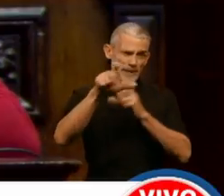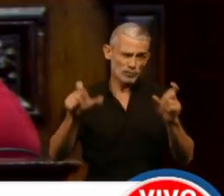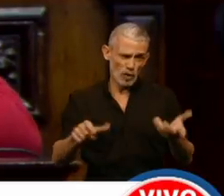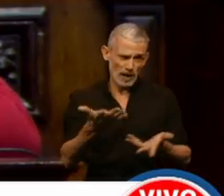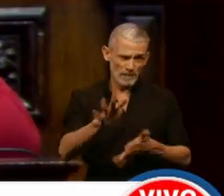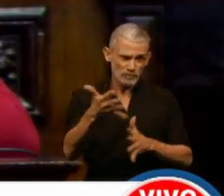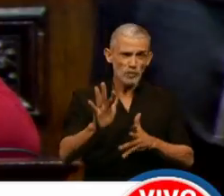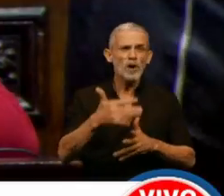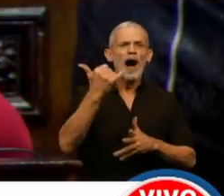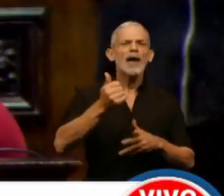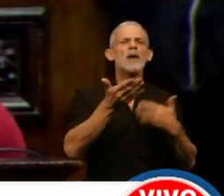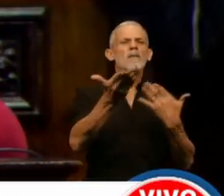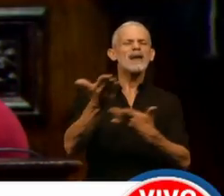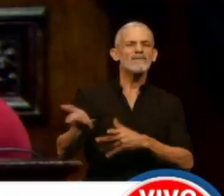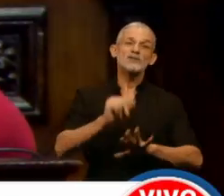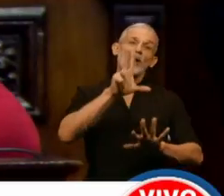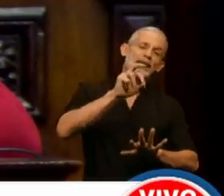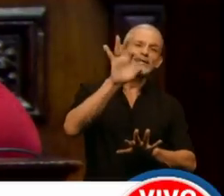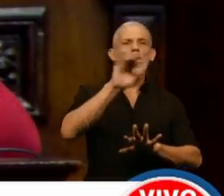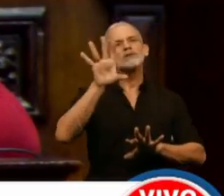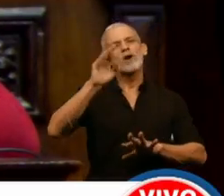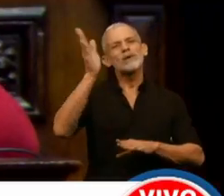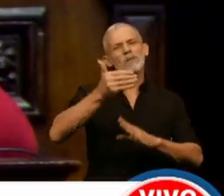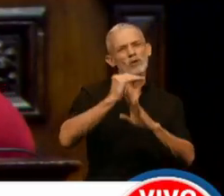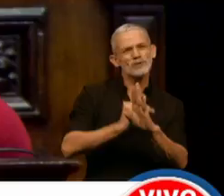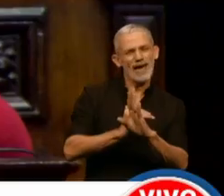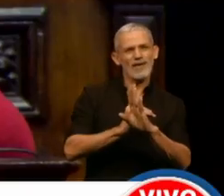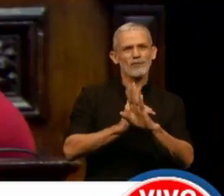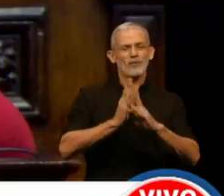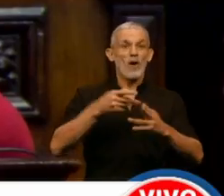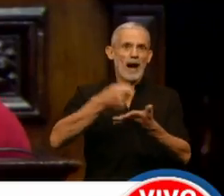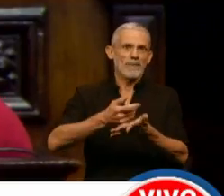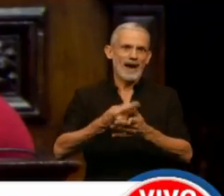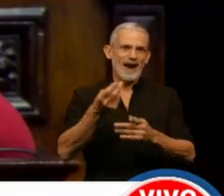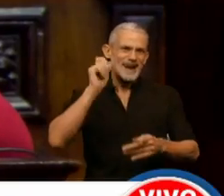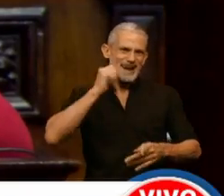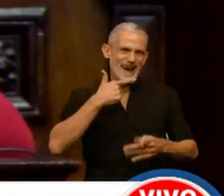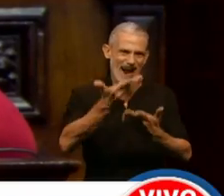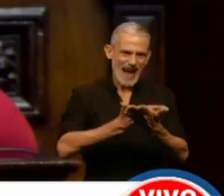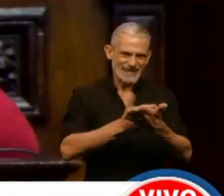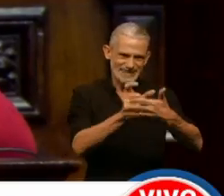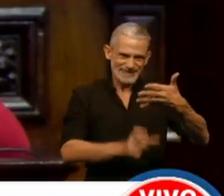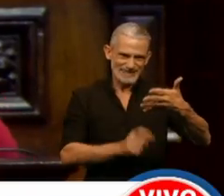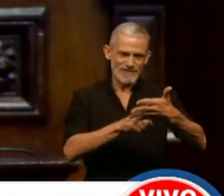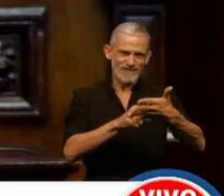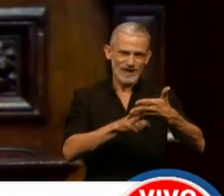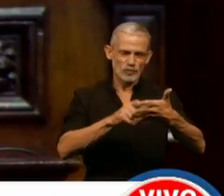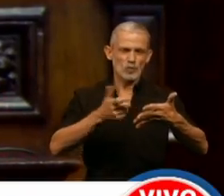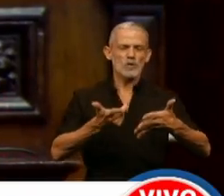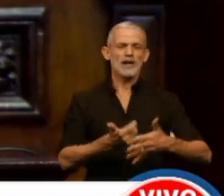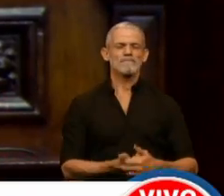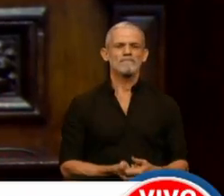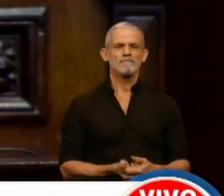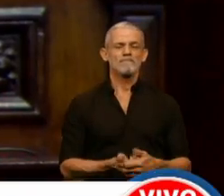que van a tener un beneficio del 30 o del 50 por ciento a pagar en la tarifa final de gas no